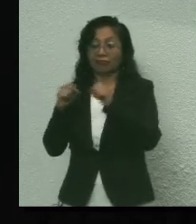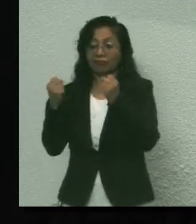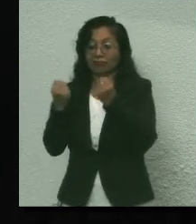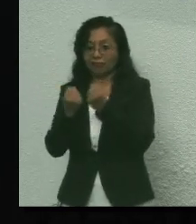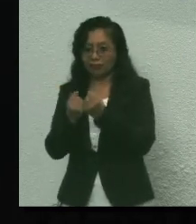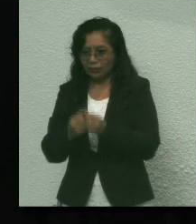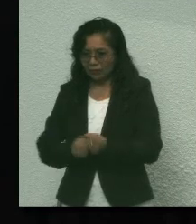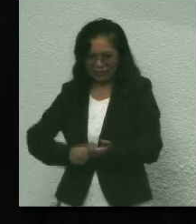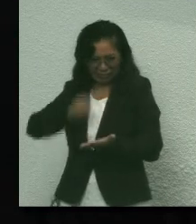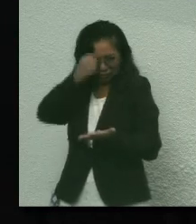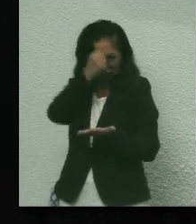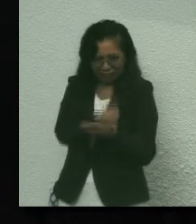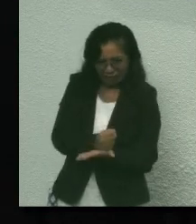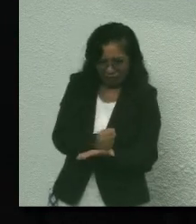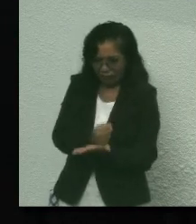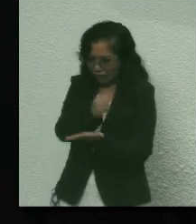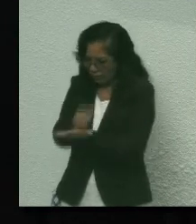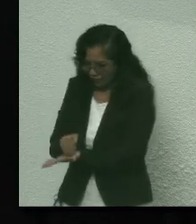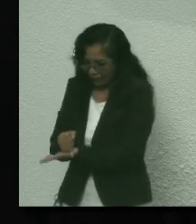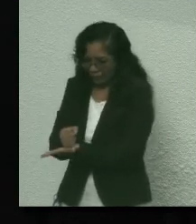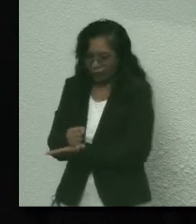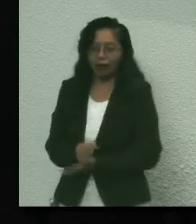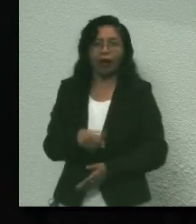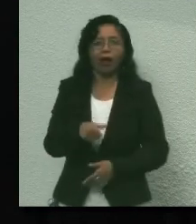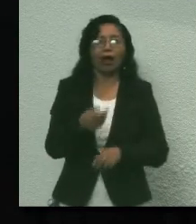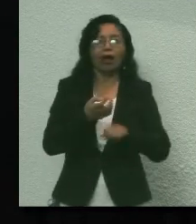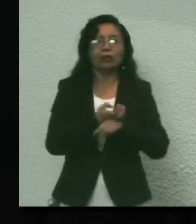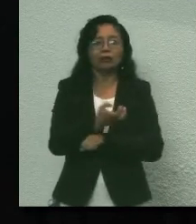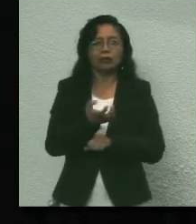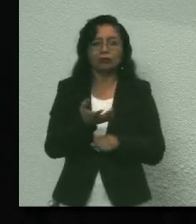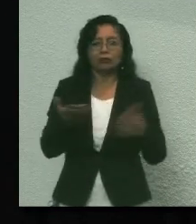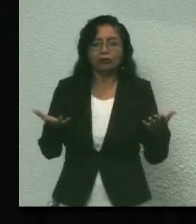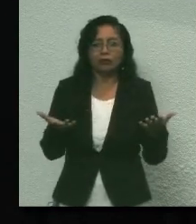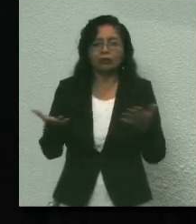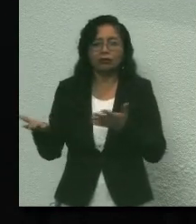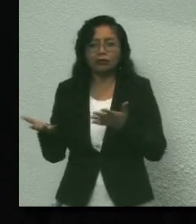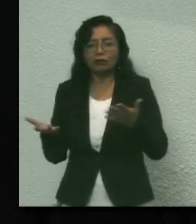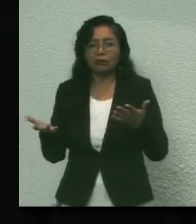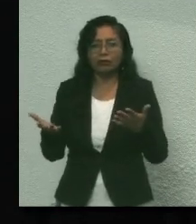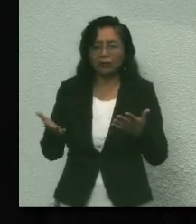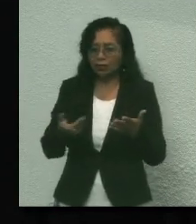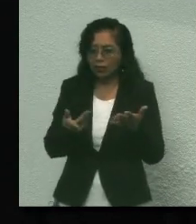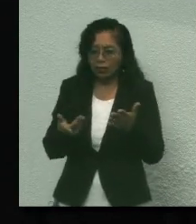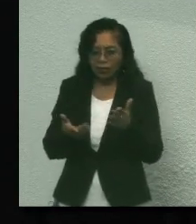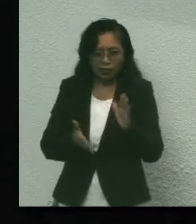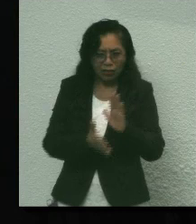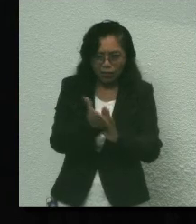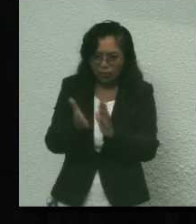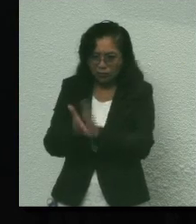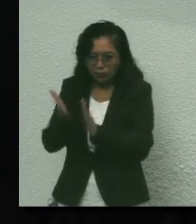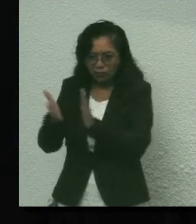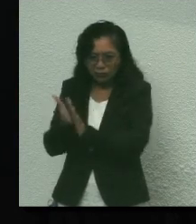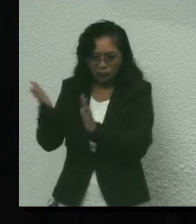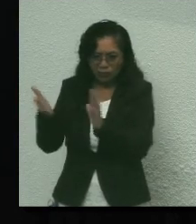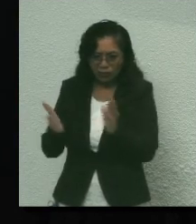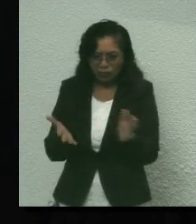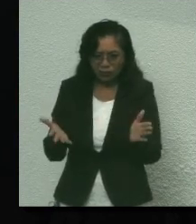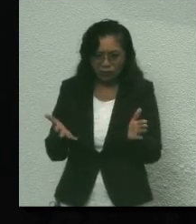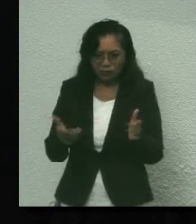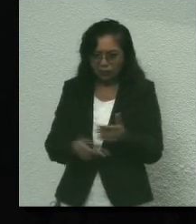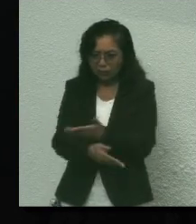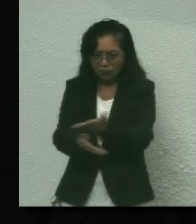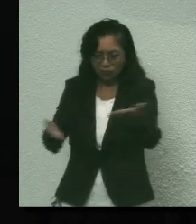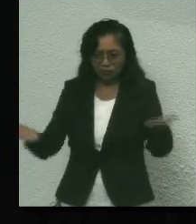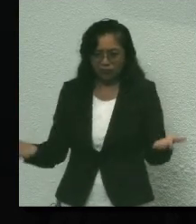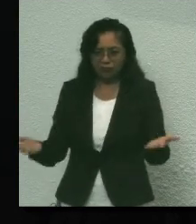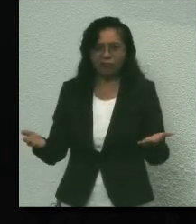sometimiento a intereses ajenos a la entidad y la condicionante de que la obra pública deba responder